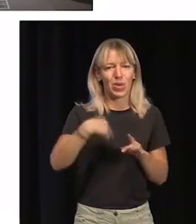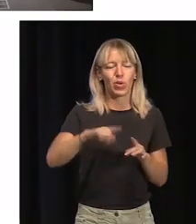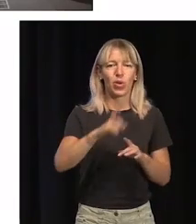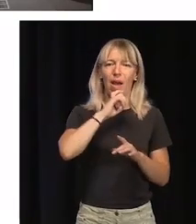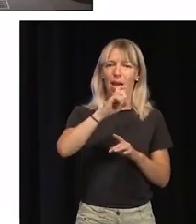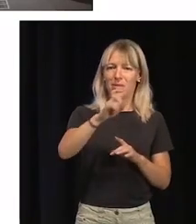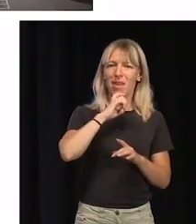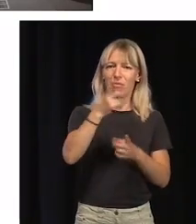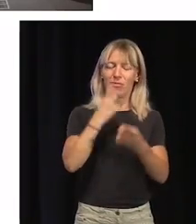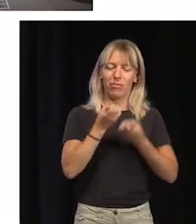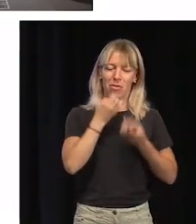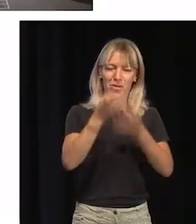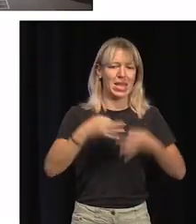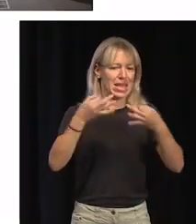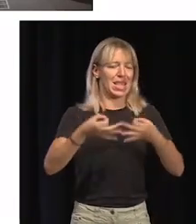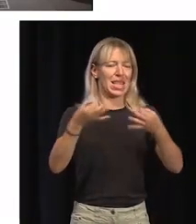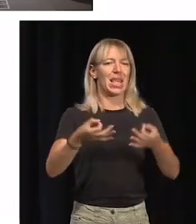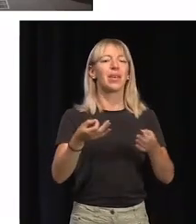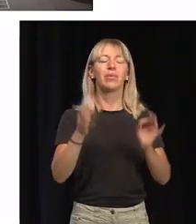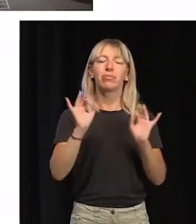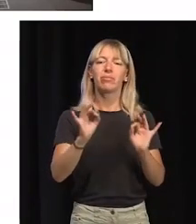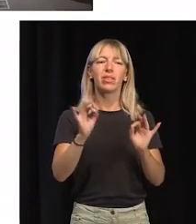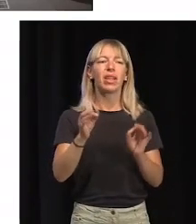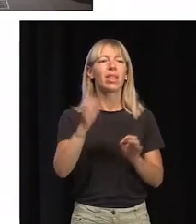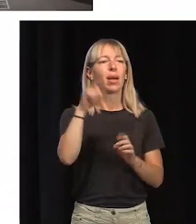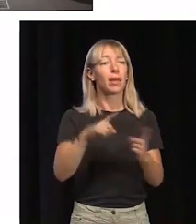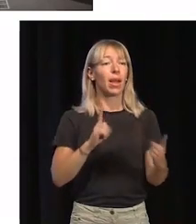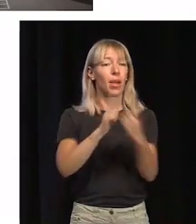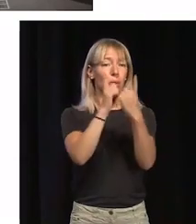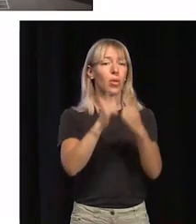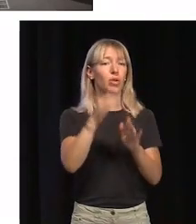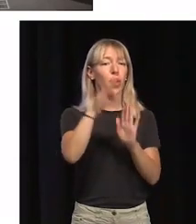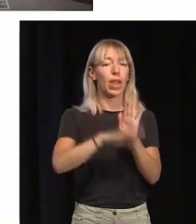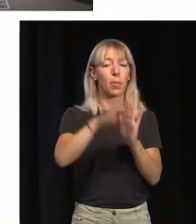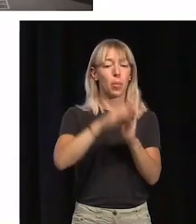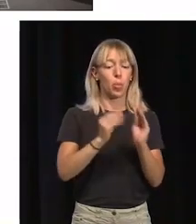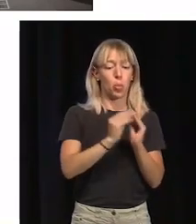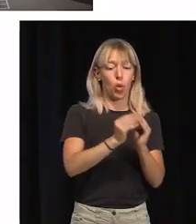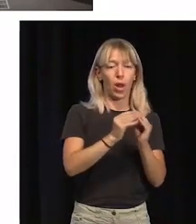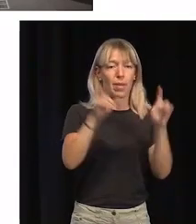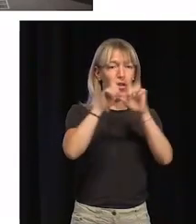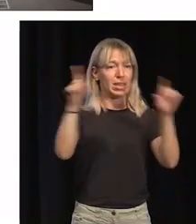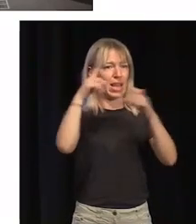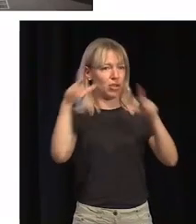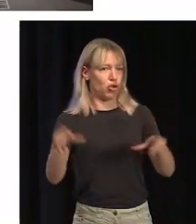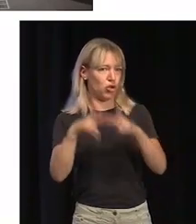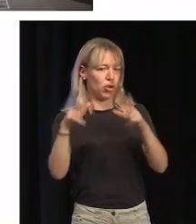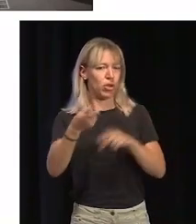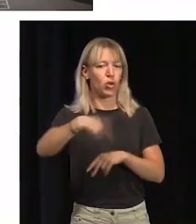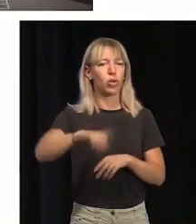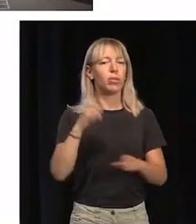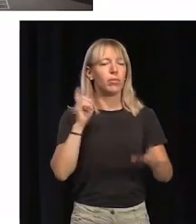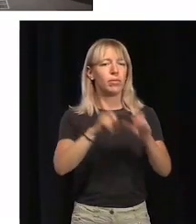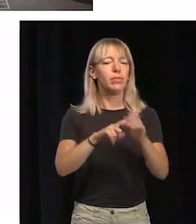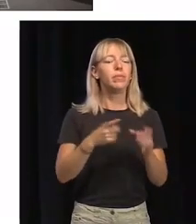puntualmente informados. Habrá un encuentro entre programadores y entidades sociales. Nosotros nos haremos un